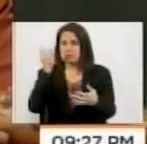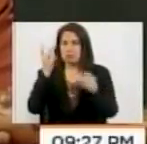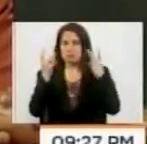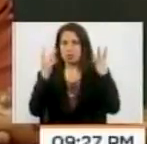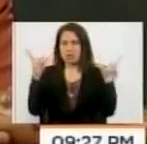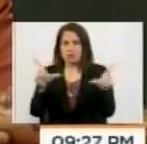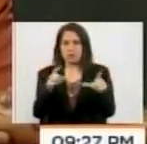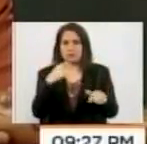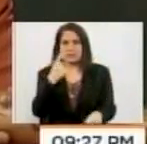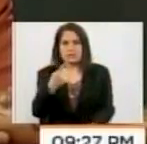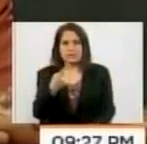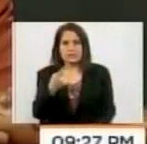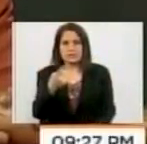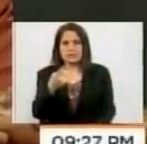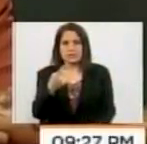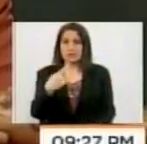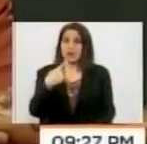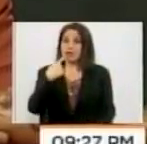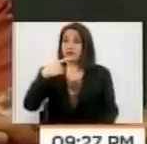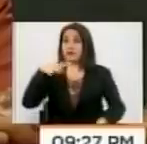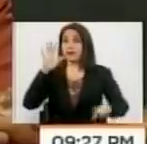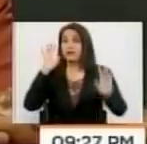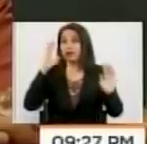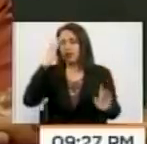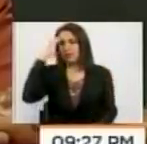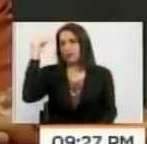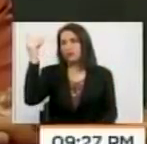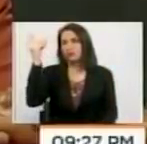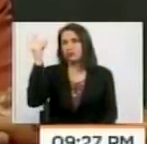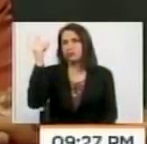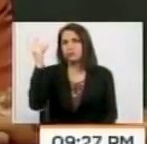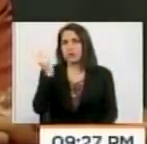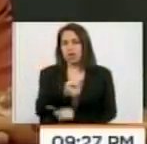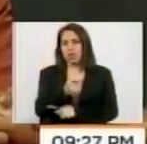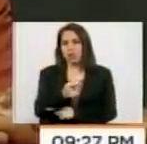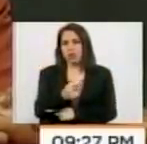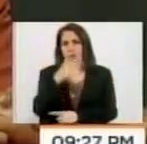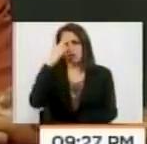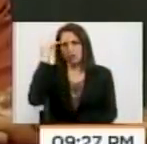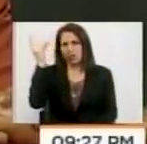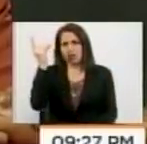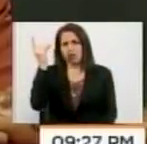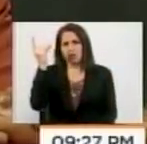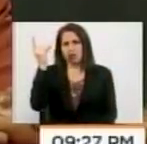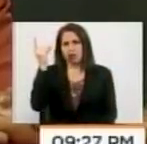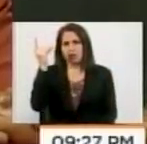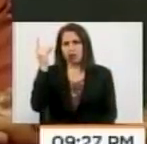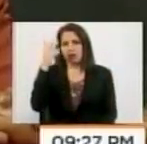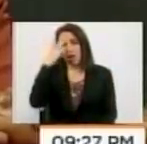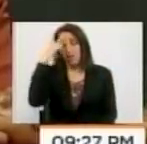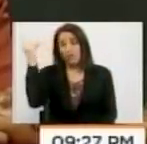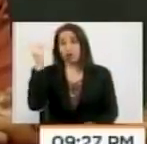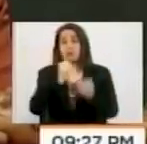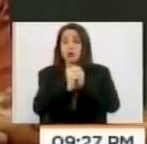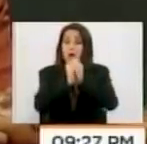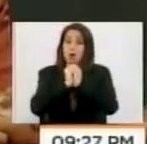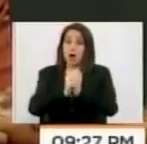dije, bueno, Diosdado, Diosdado, Diosdado. A Dios